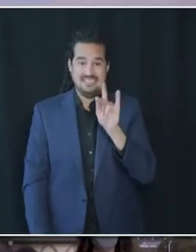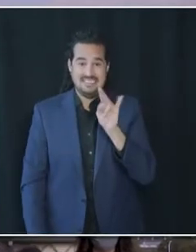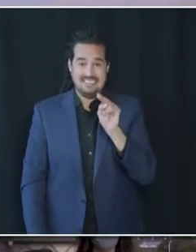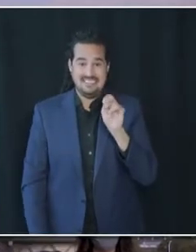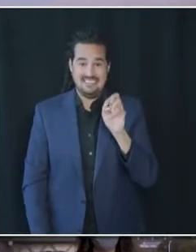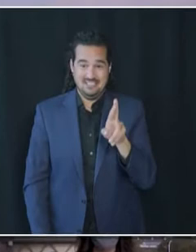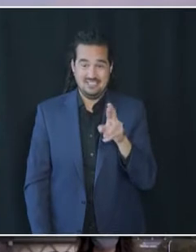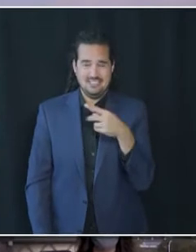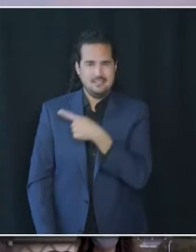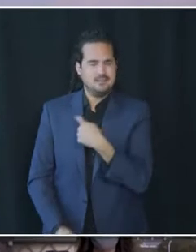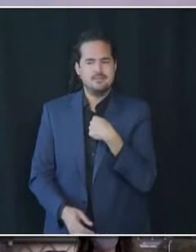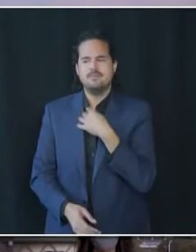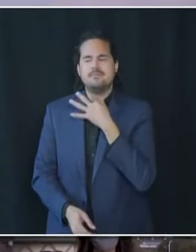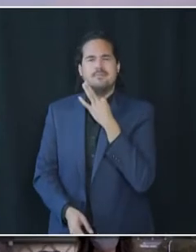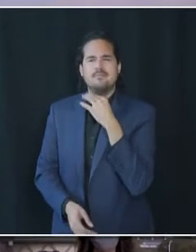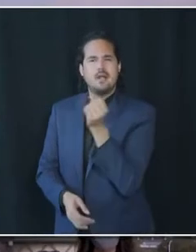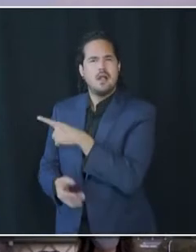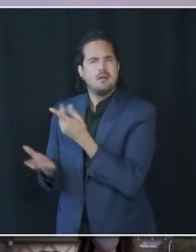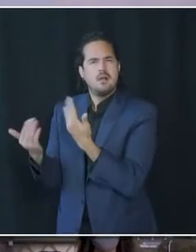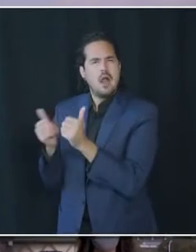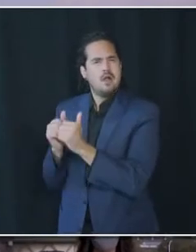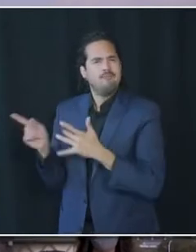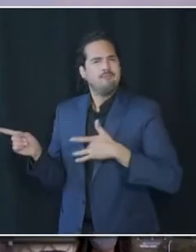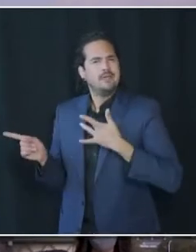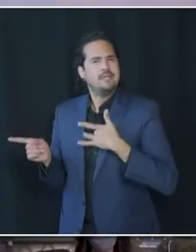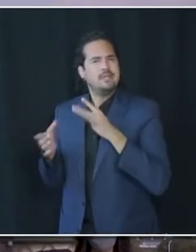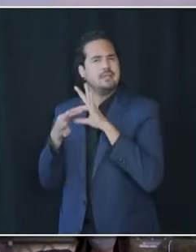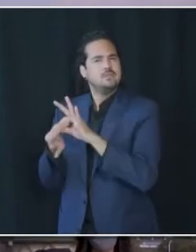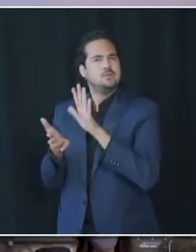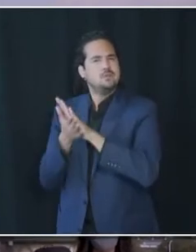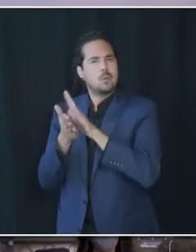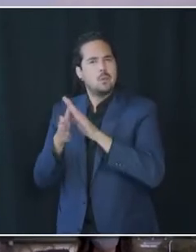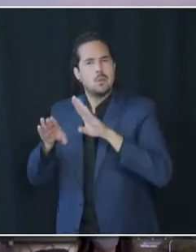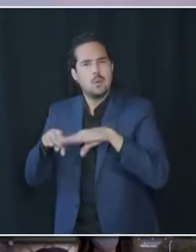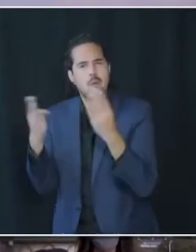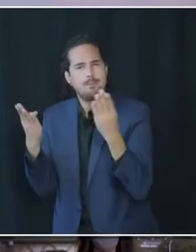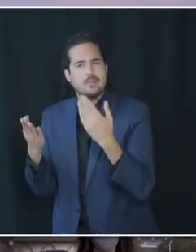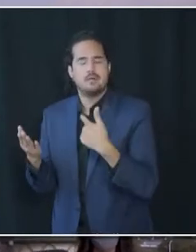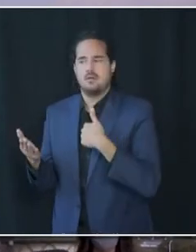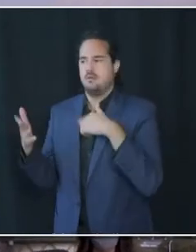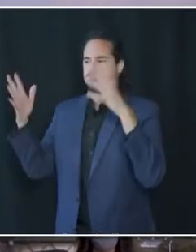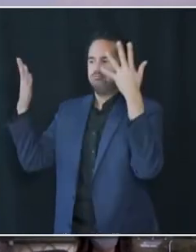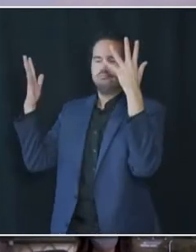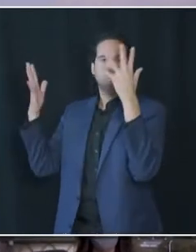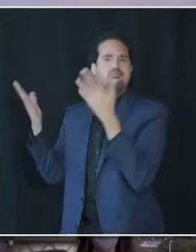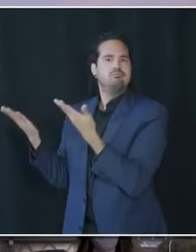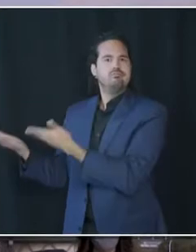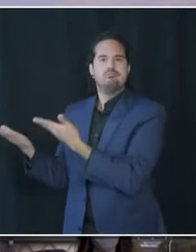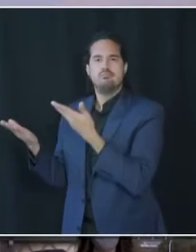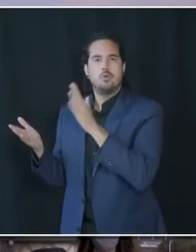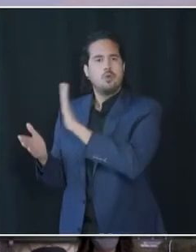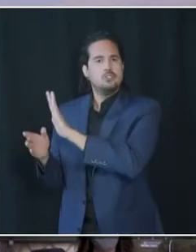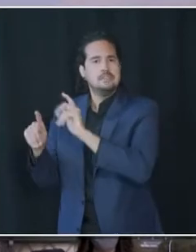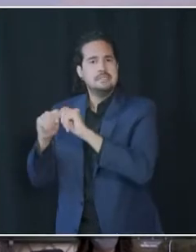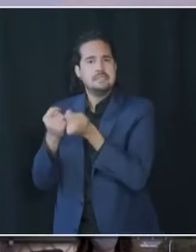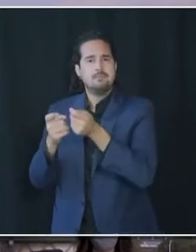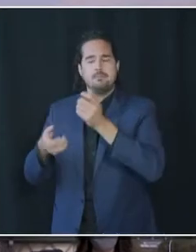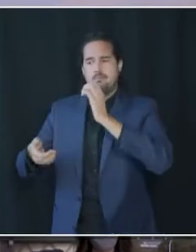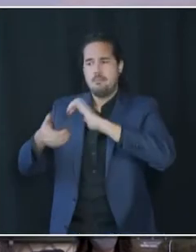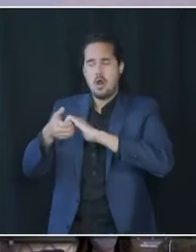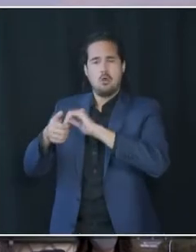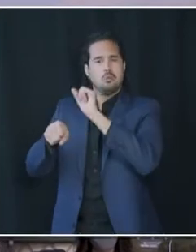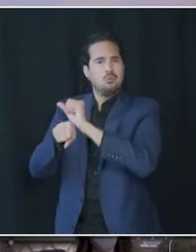cómo piensa ella que procedieron estas negociaciones ella ha sido instrumental en ellas y la quiero laudar